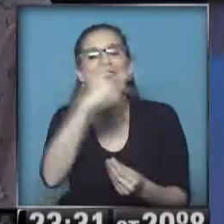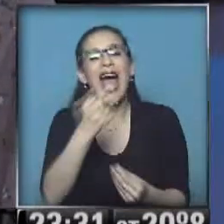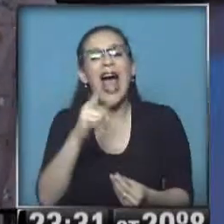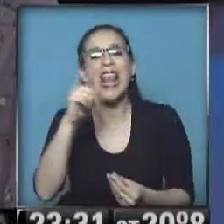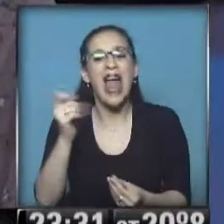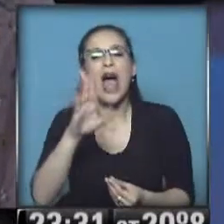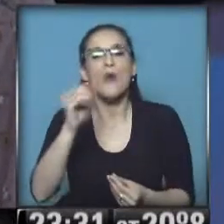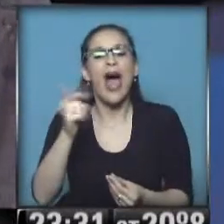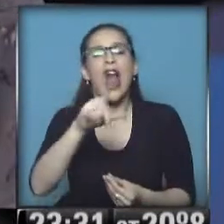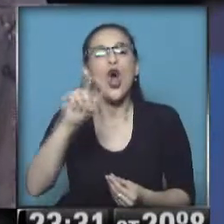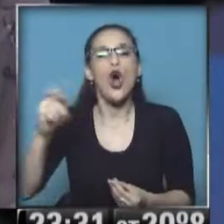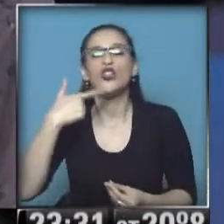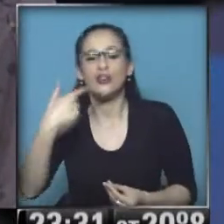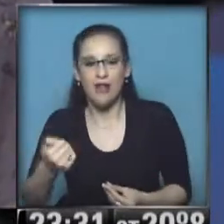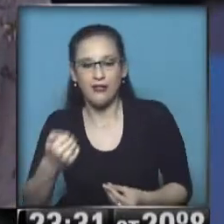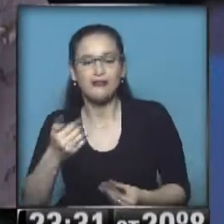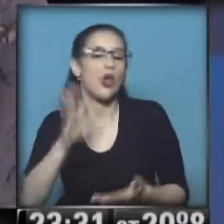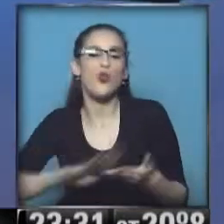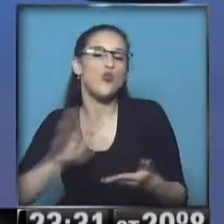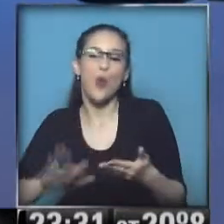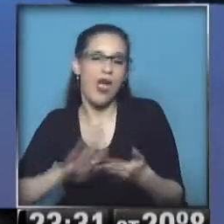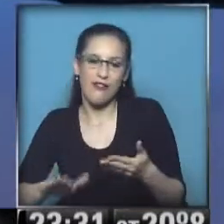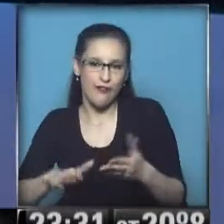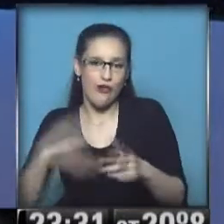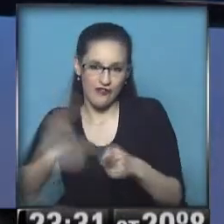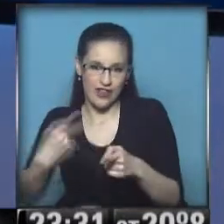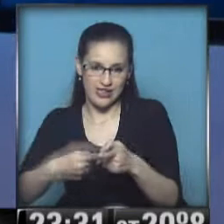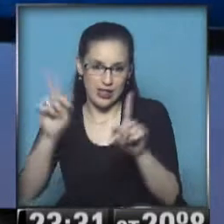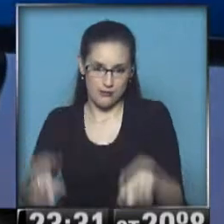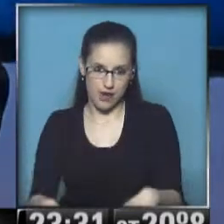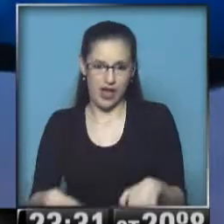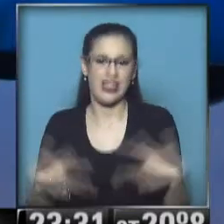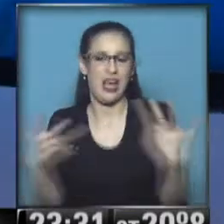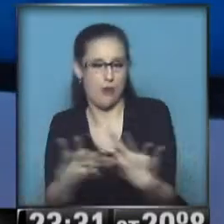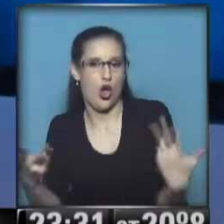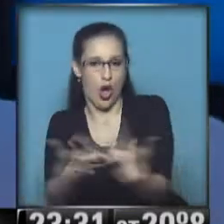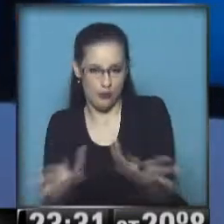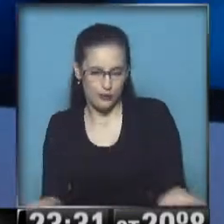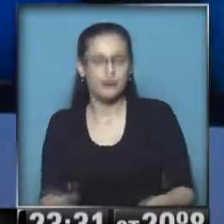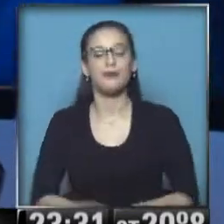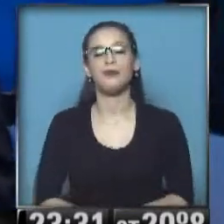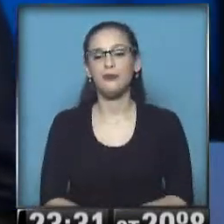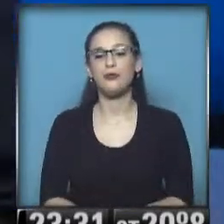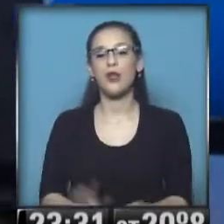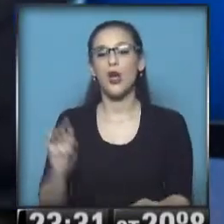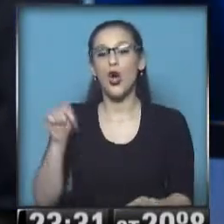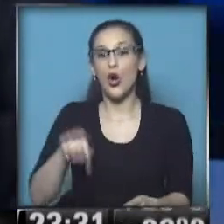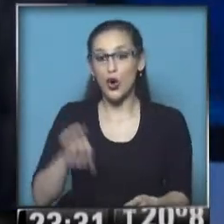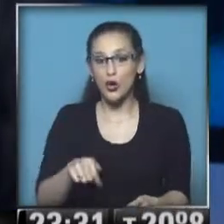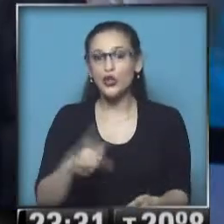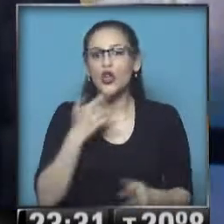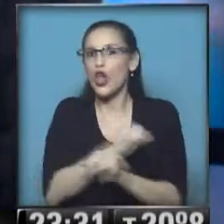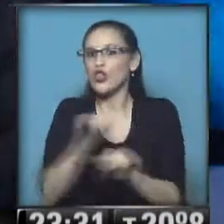Festival de Hip Hop Underground Absoluto. Y tenemos, para empezar, una de las más